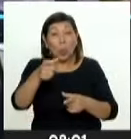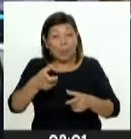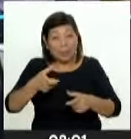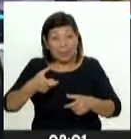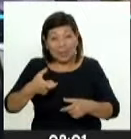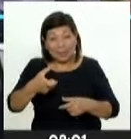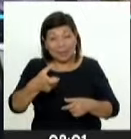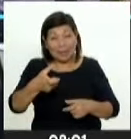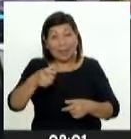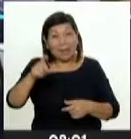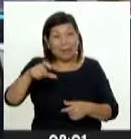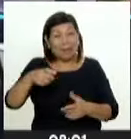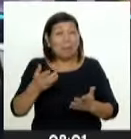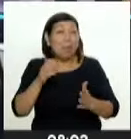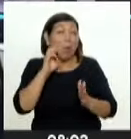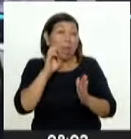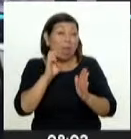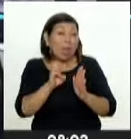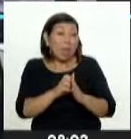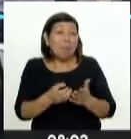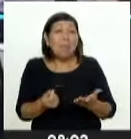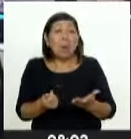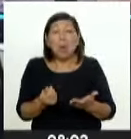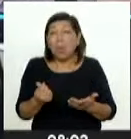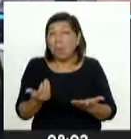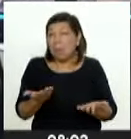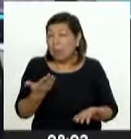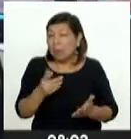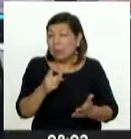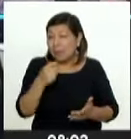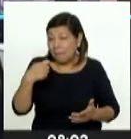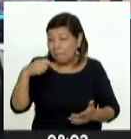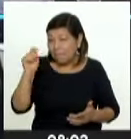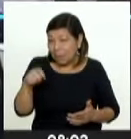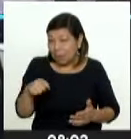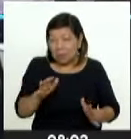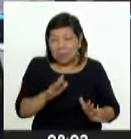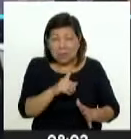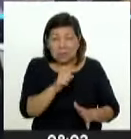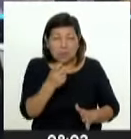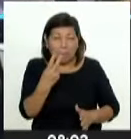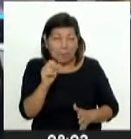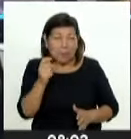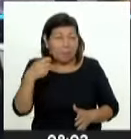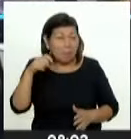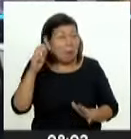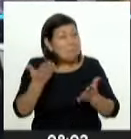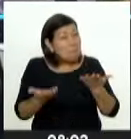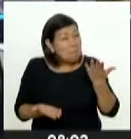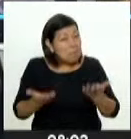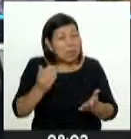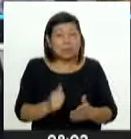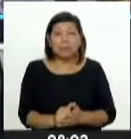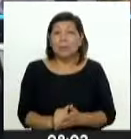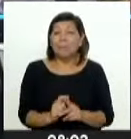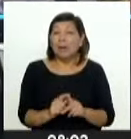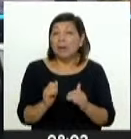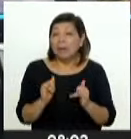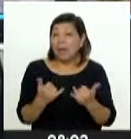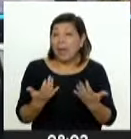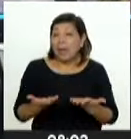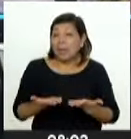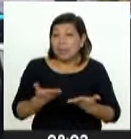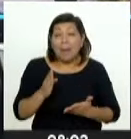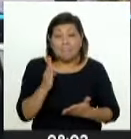crédito, antes por disposición efectiva pues nos cobraban más de 100%, alrededor de 120% de tasa promedio, y lo que están haciendo